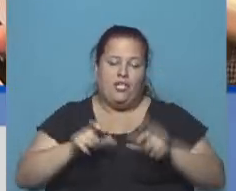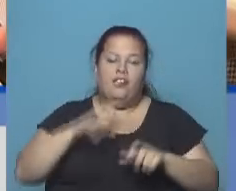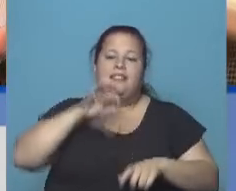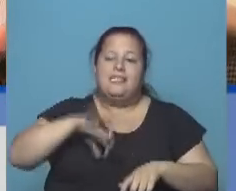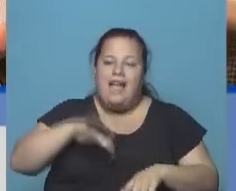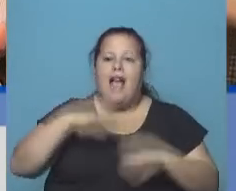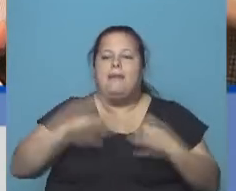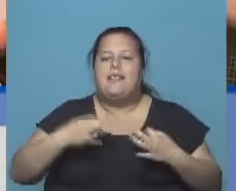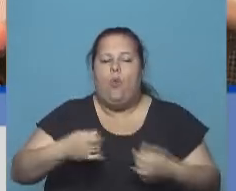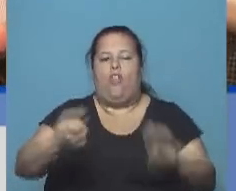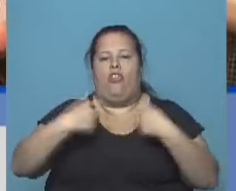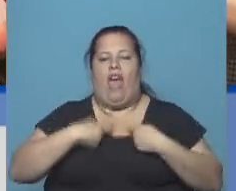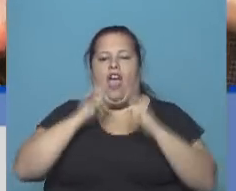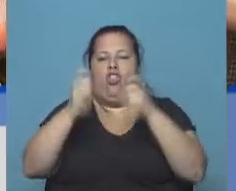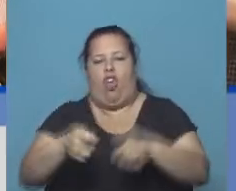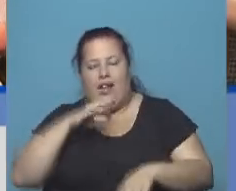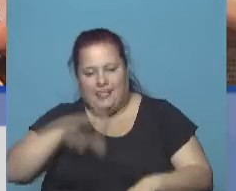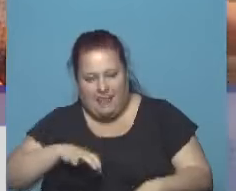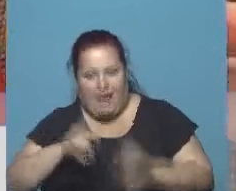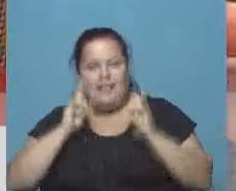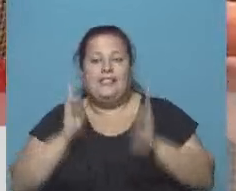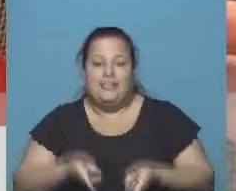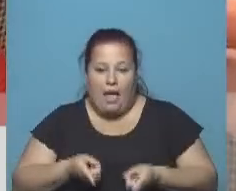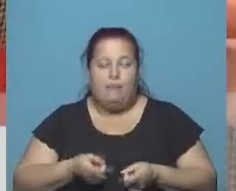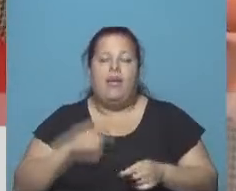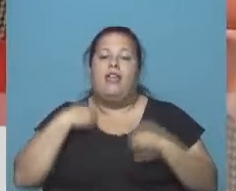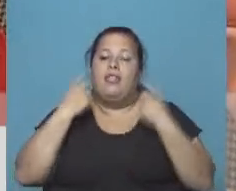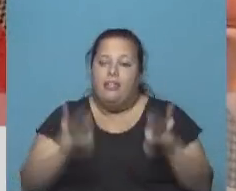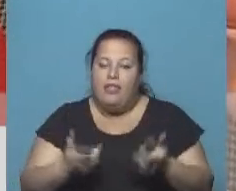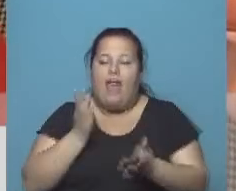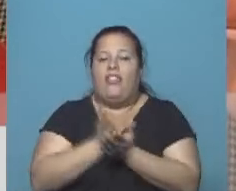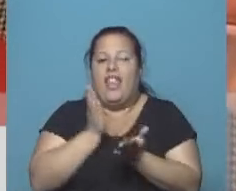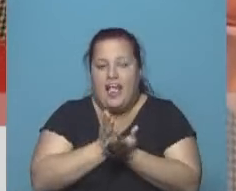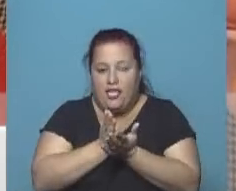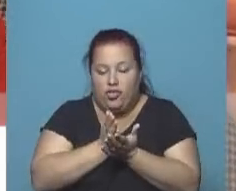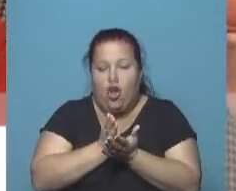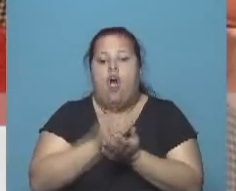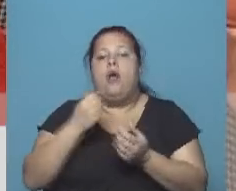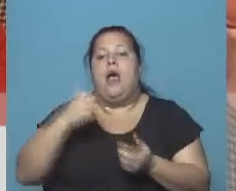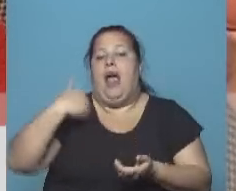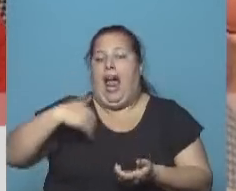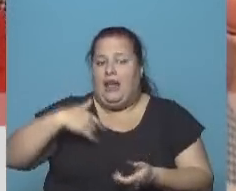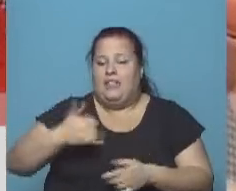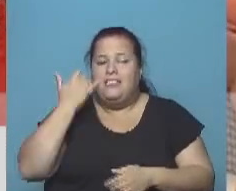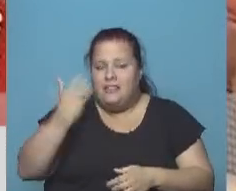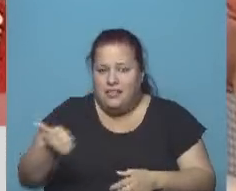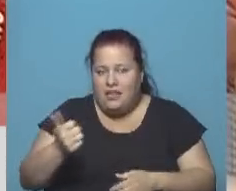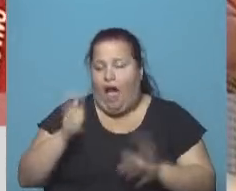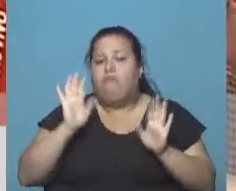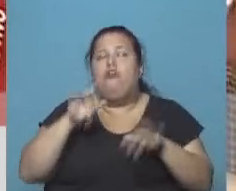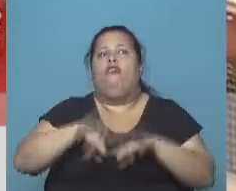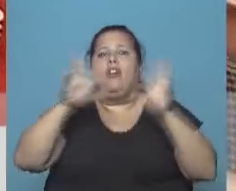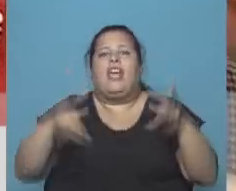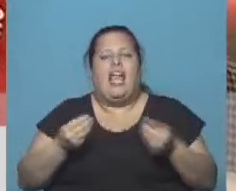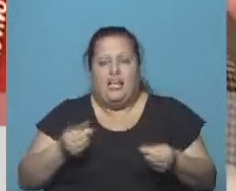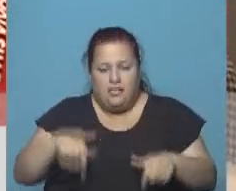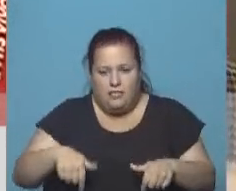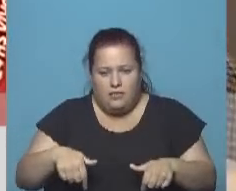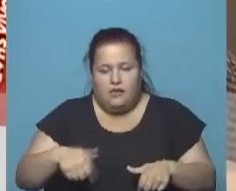muy importante, porque si yo me veo compelido a que tengo que conseguir un donante de sangre, bueno, voy a apelar a cualquiera, e inclusive hay gente que vende su sangre,